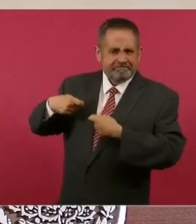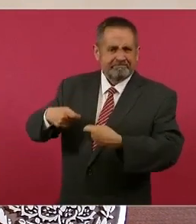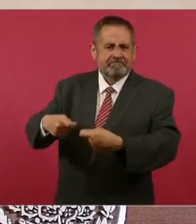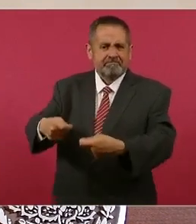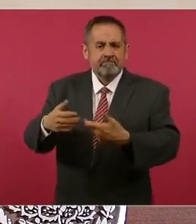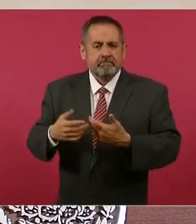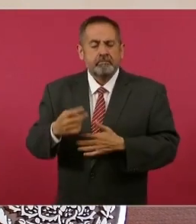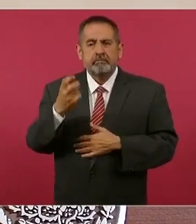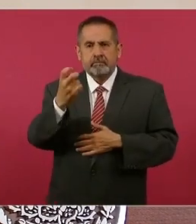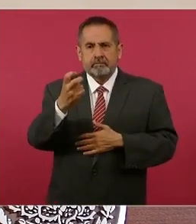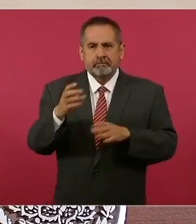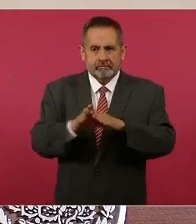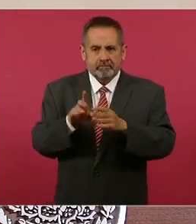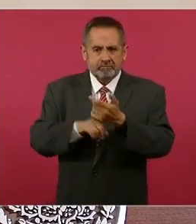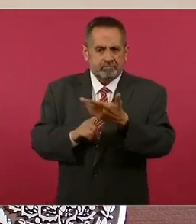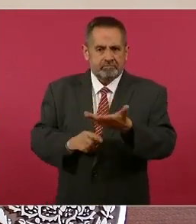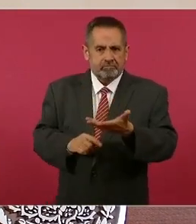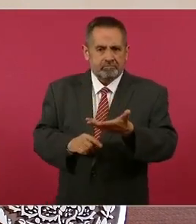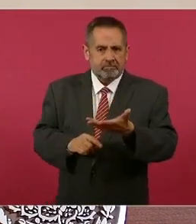Por eso